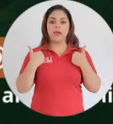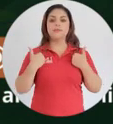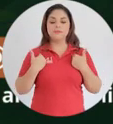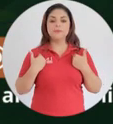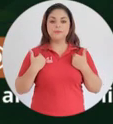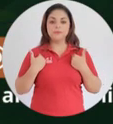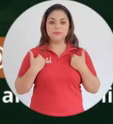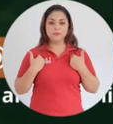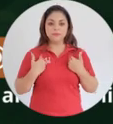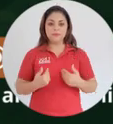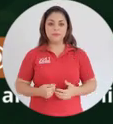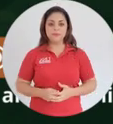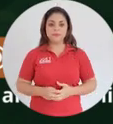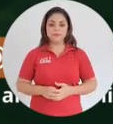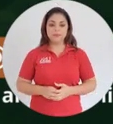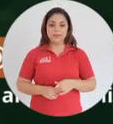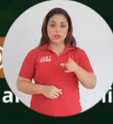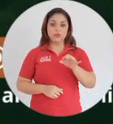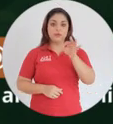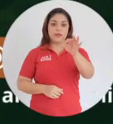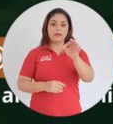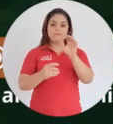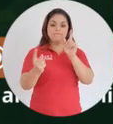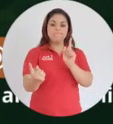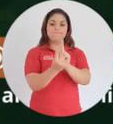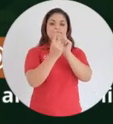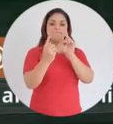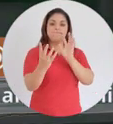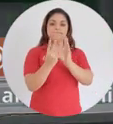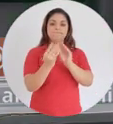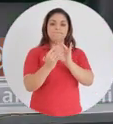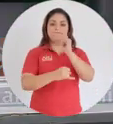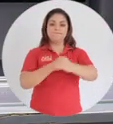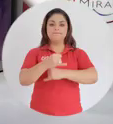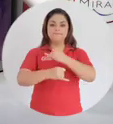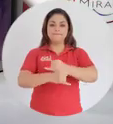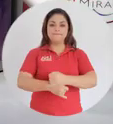a esta posibilidad de encuentro internacional.